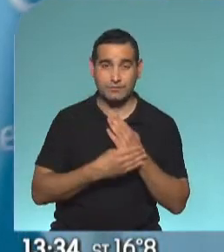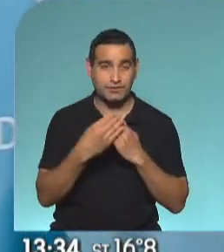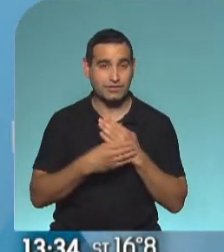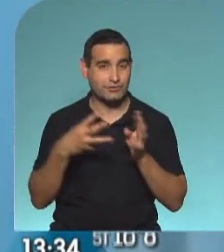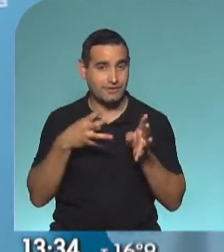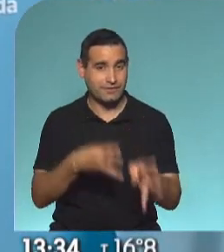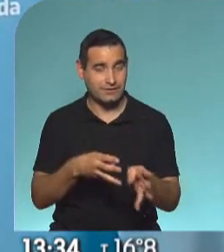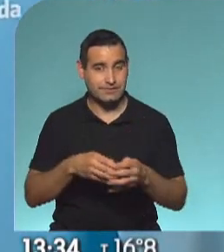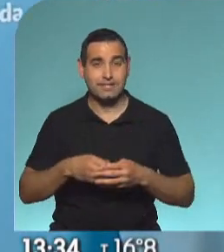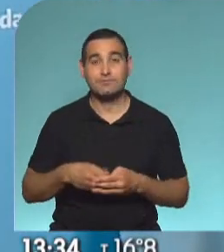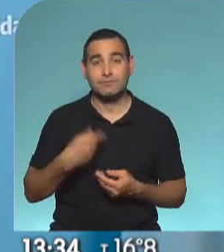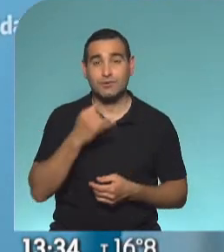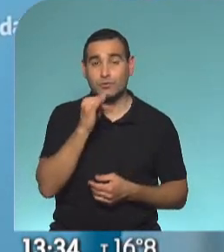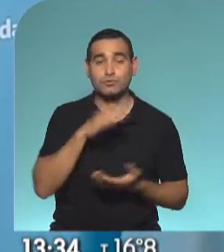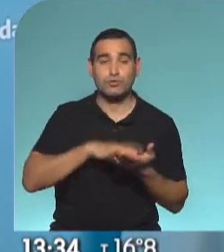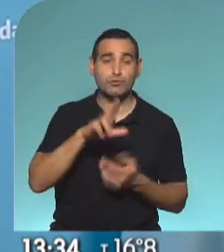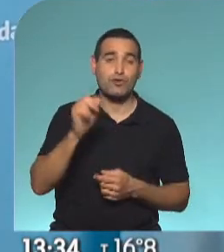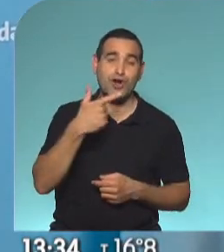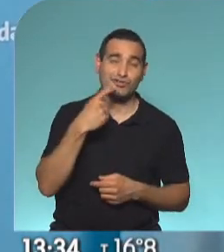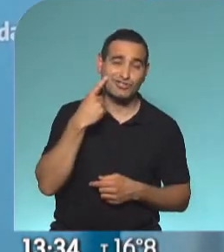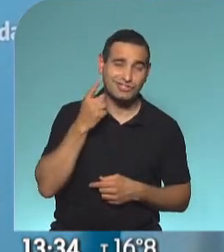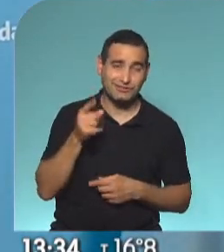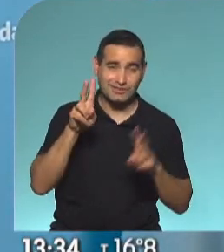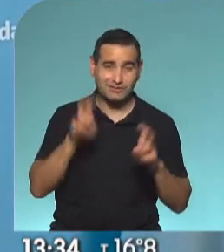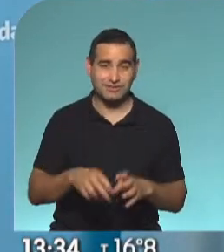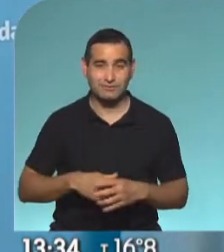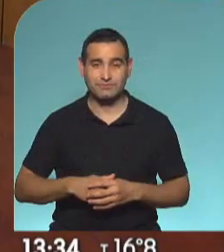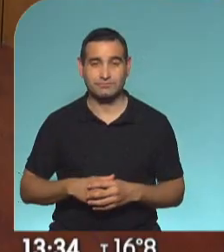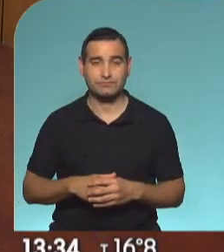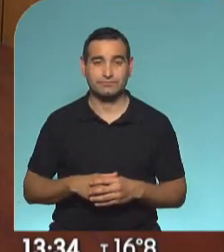Defensa. Estamos hablando de Agustín Rossi con todos los temas de la actualidad. Ustedes. Bien, Laura.